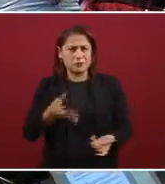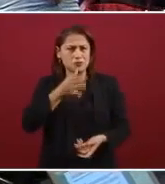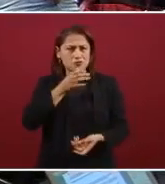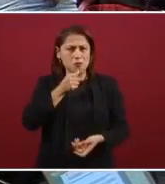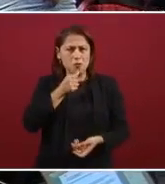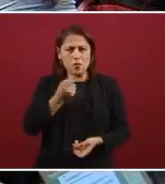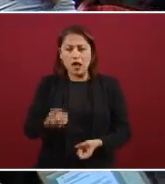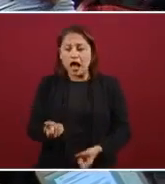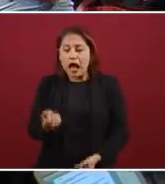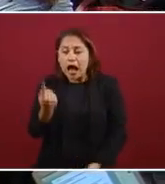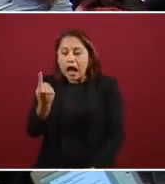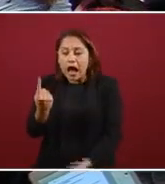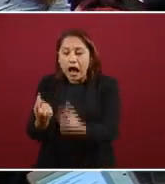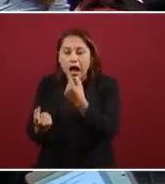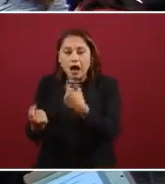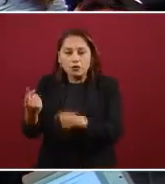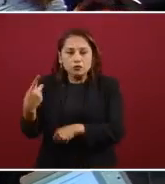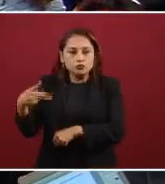económicos